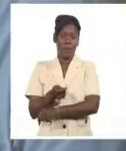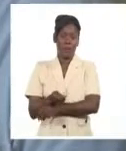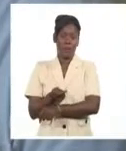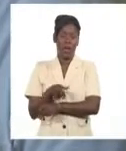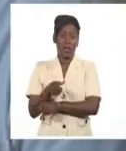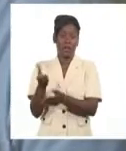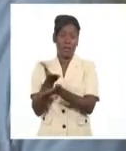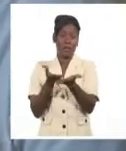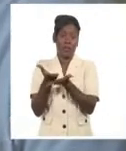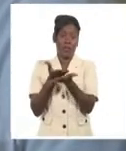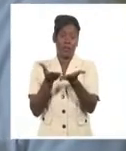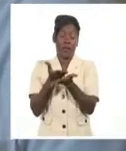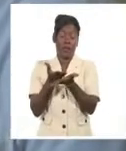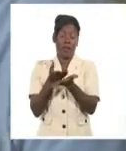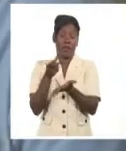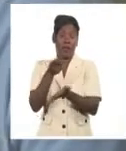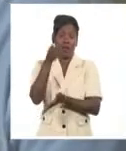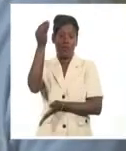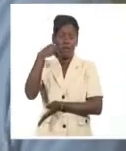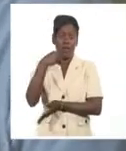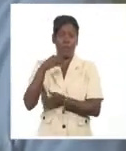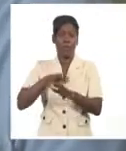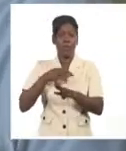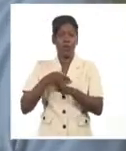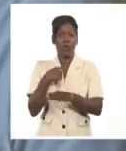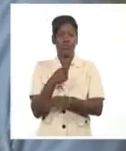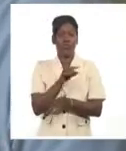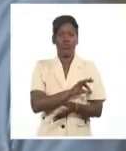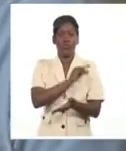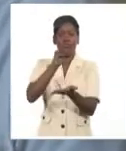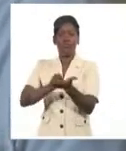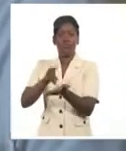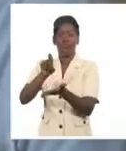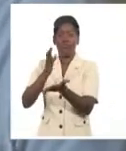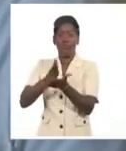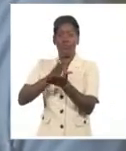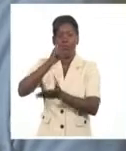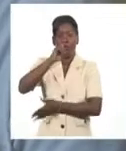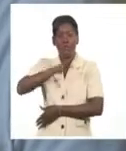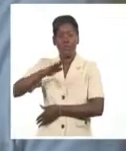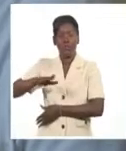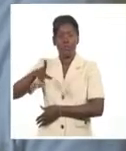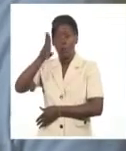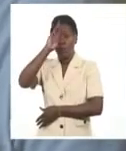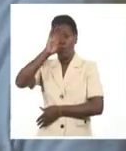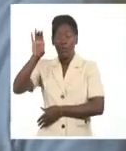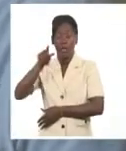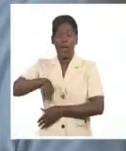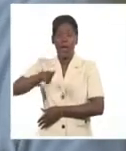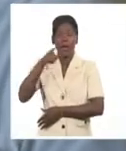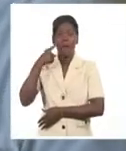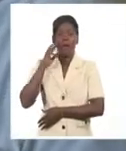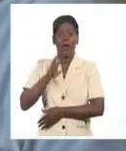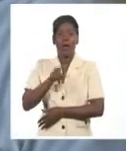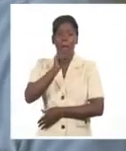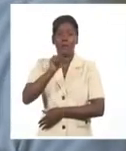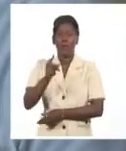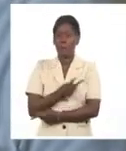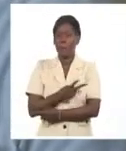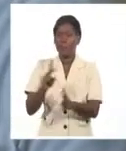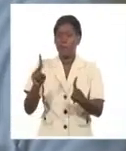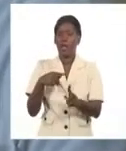el servicio del pediátrico, que también tenemos profesores allá que están, tenemos en los demás policlínicos y en los demás municipios tenemos especialistas que